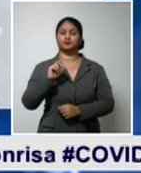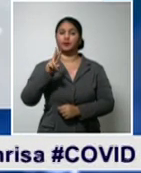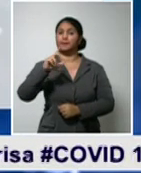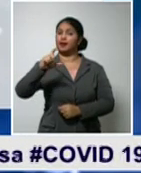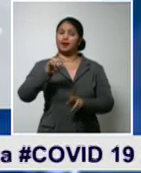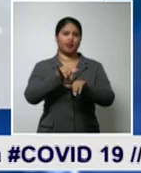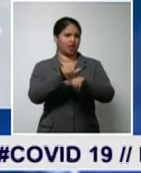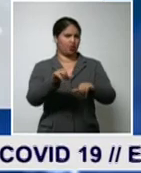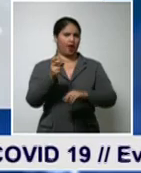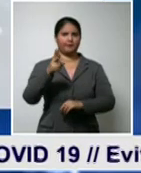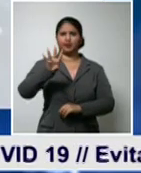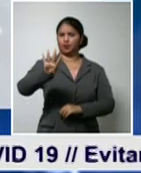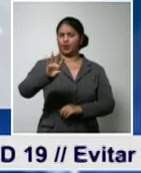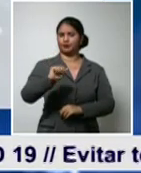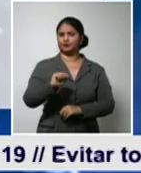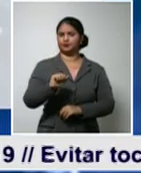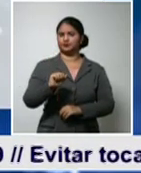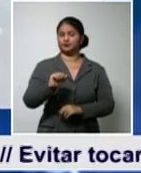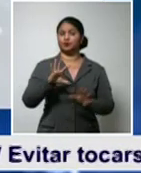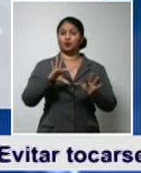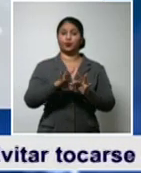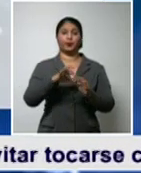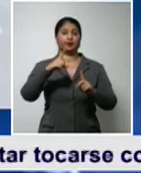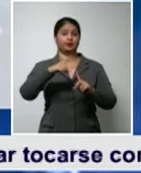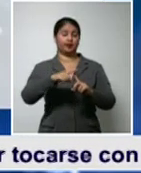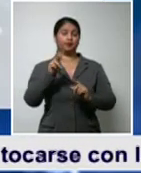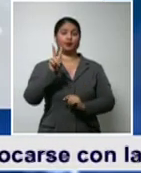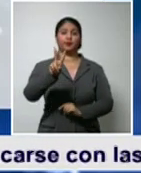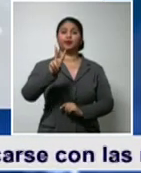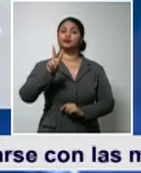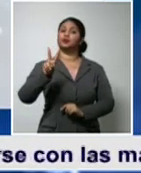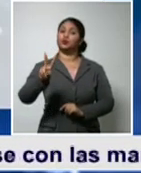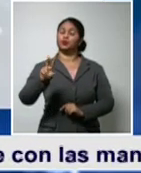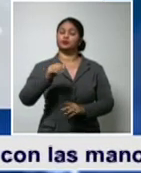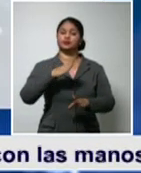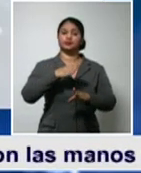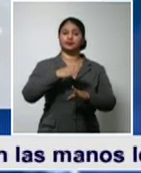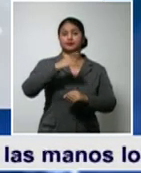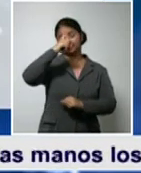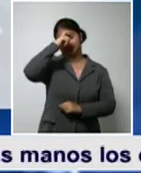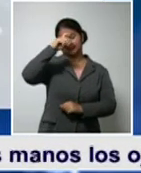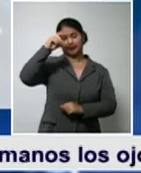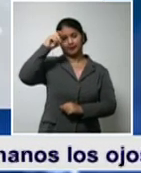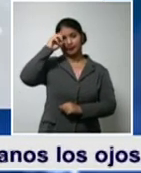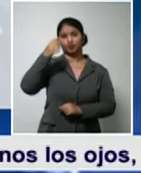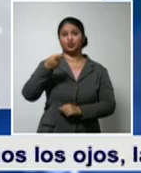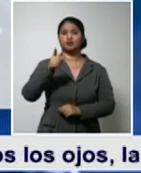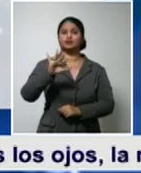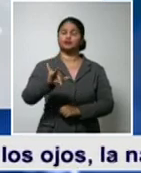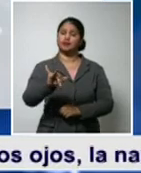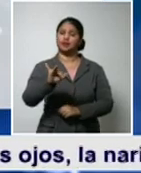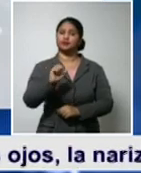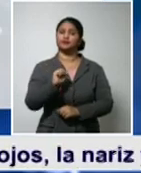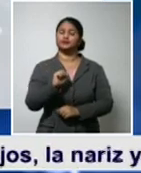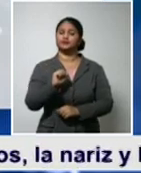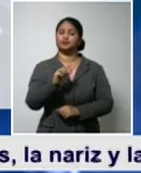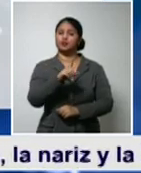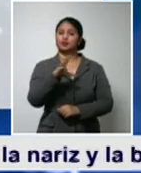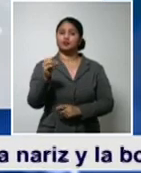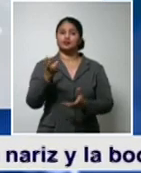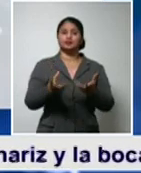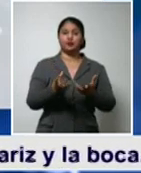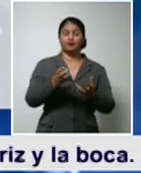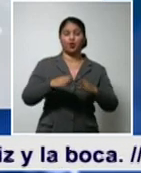Clara, Guantánamo 22, Santi Espíritus 17, Cienfuegos y Granma